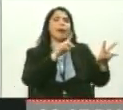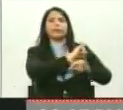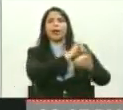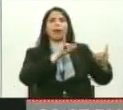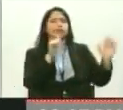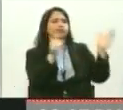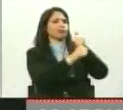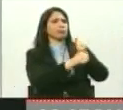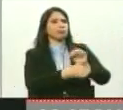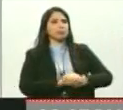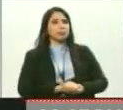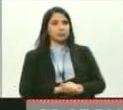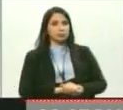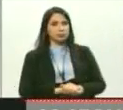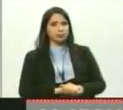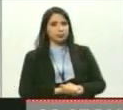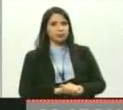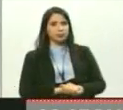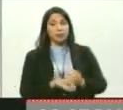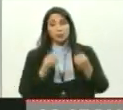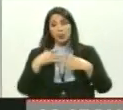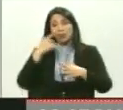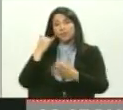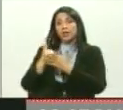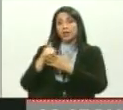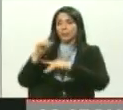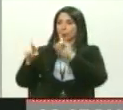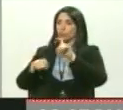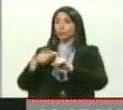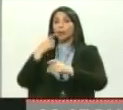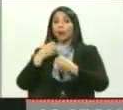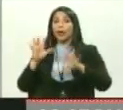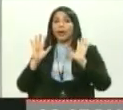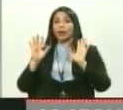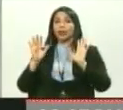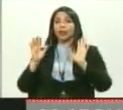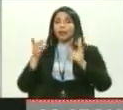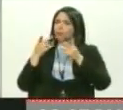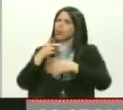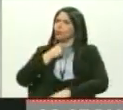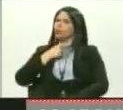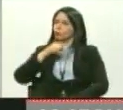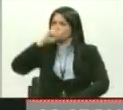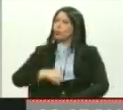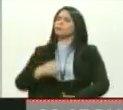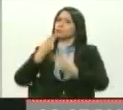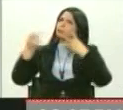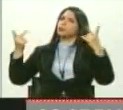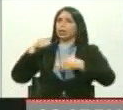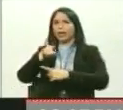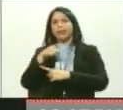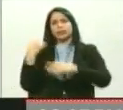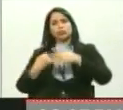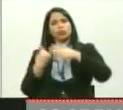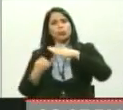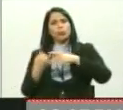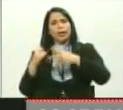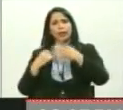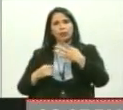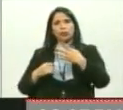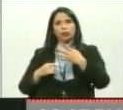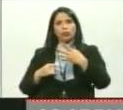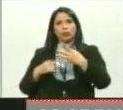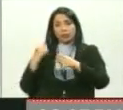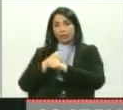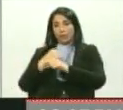¿oyó? Bueno, fíjate en la encuesta, pues, porque me gusta compartir esto, porque estos son instrumentos de trabajo, Diosdado,